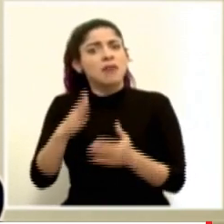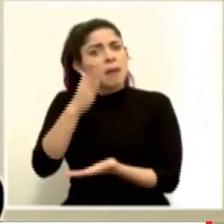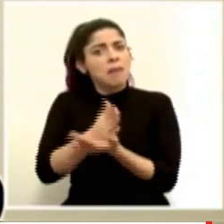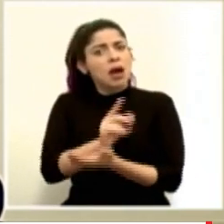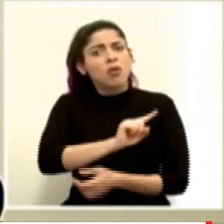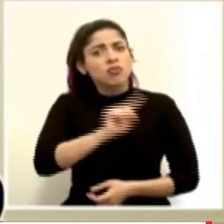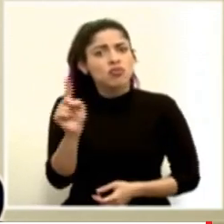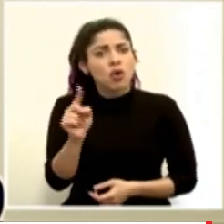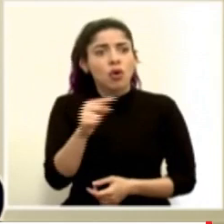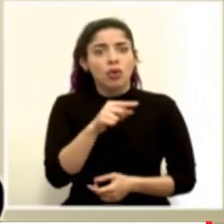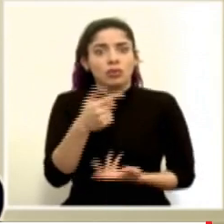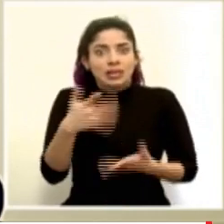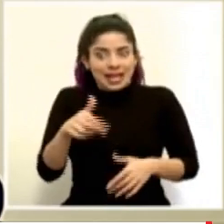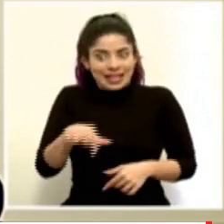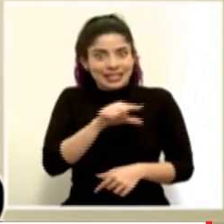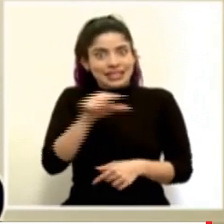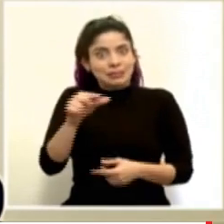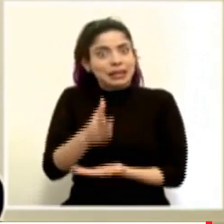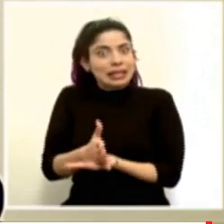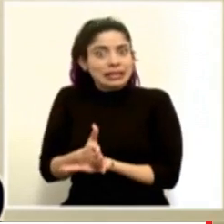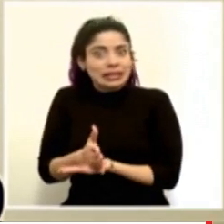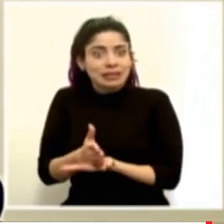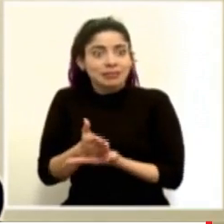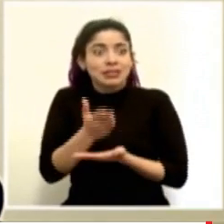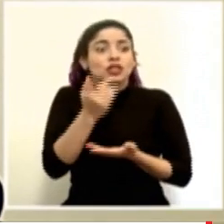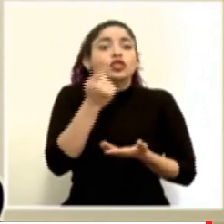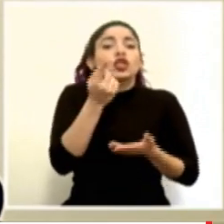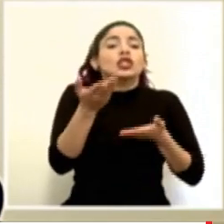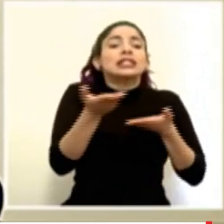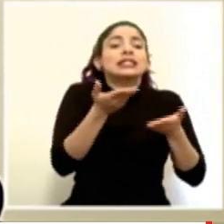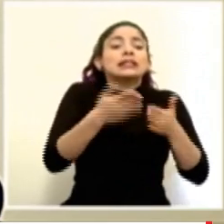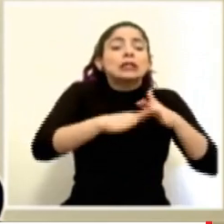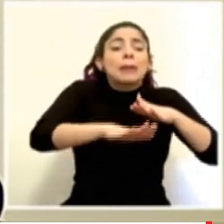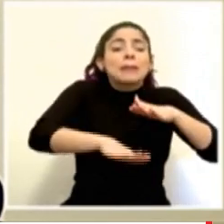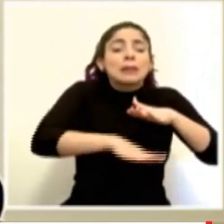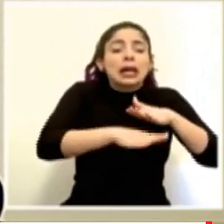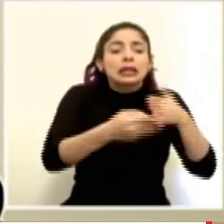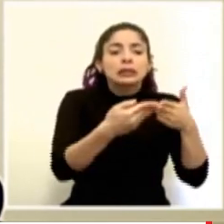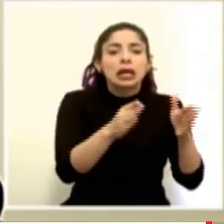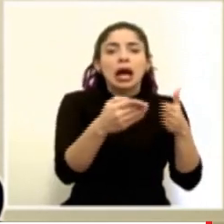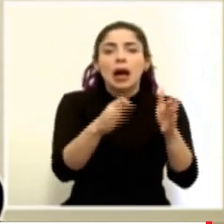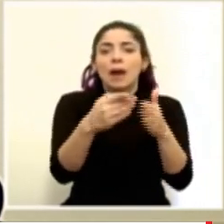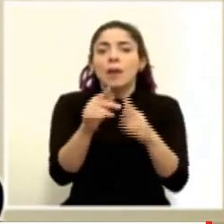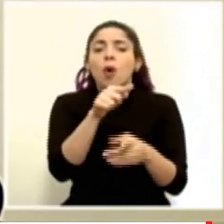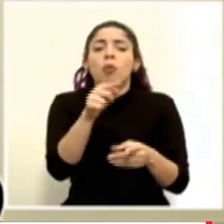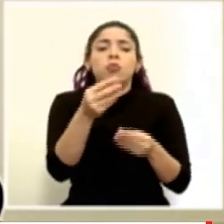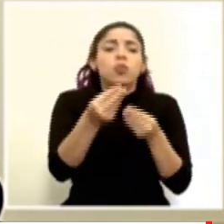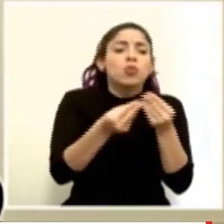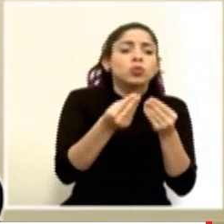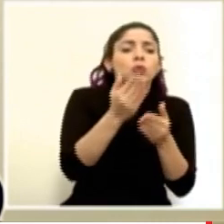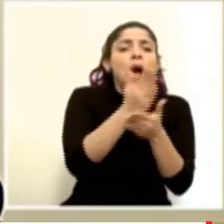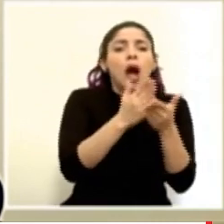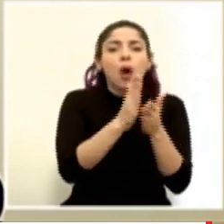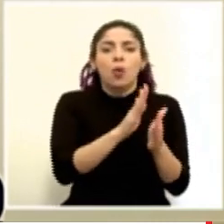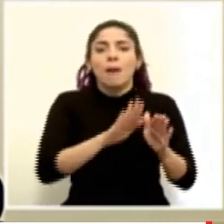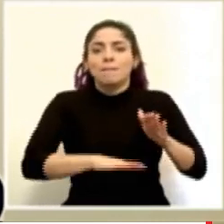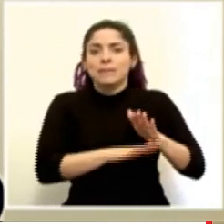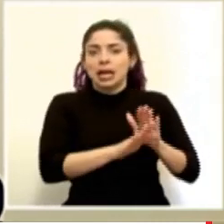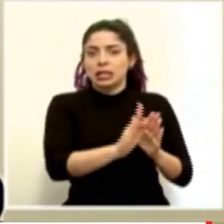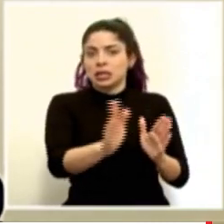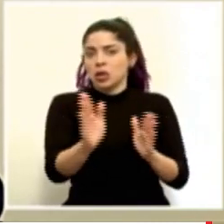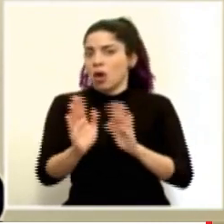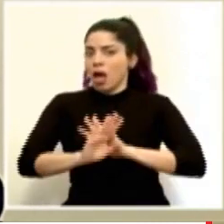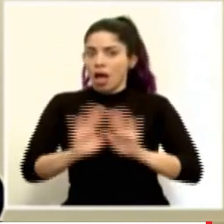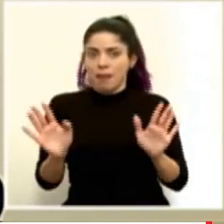se suspendan como lo hemos hecho esta semana, que hemos mantenido servicios esenciales básicos y de producción en algunas líneas, que